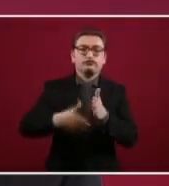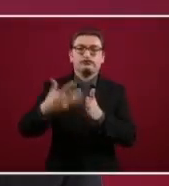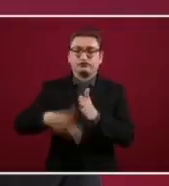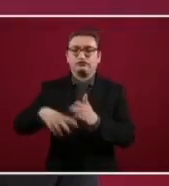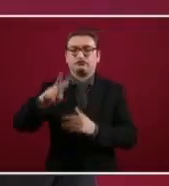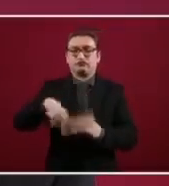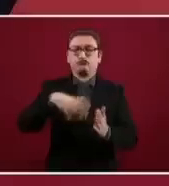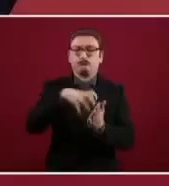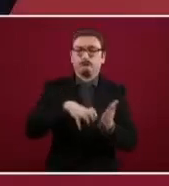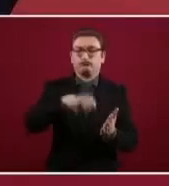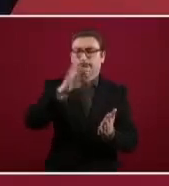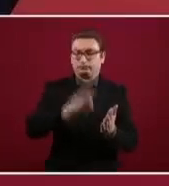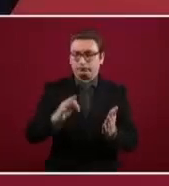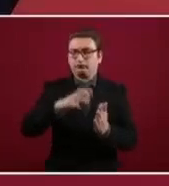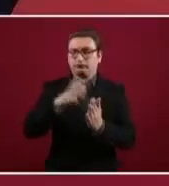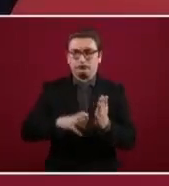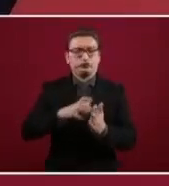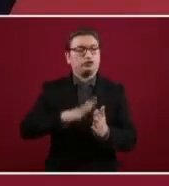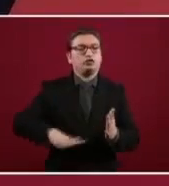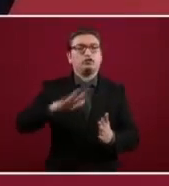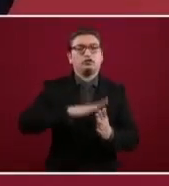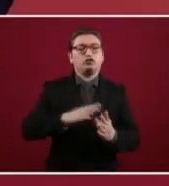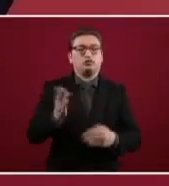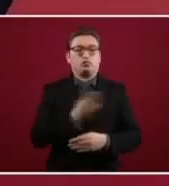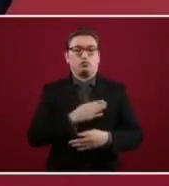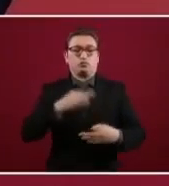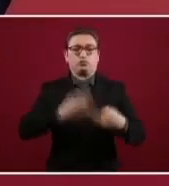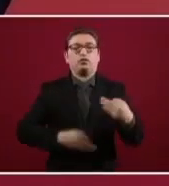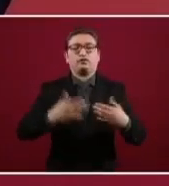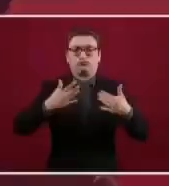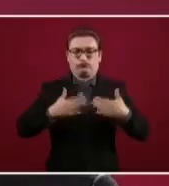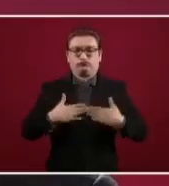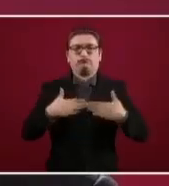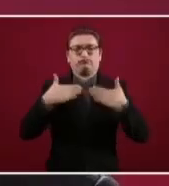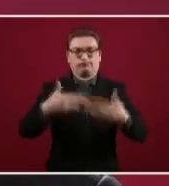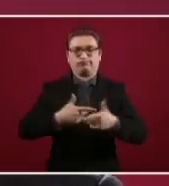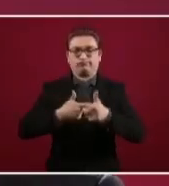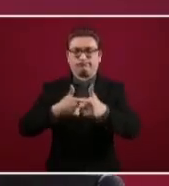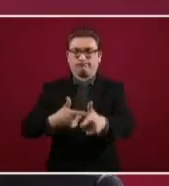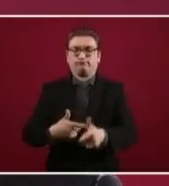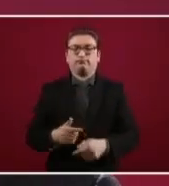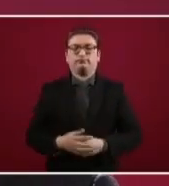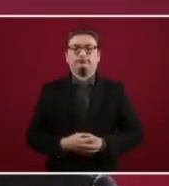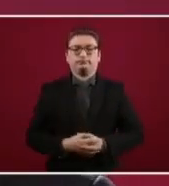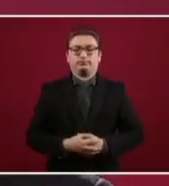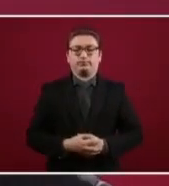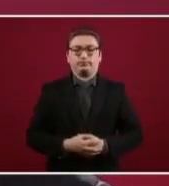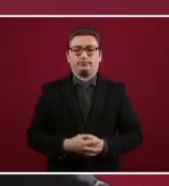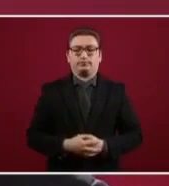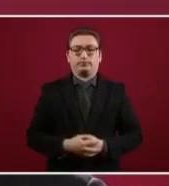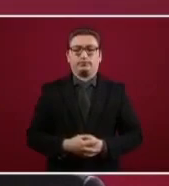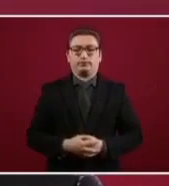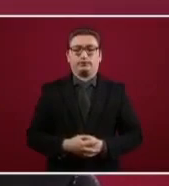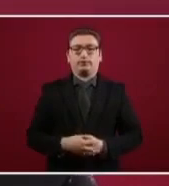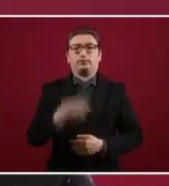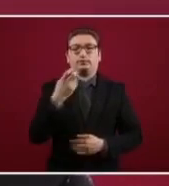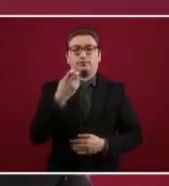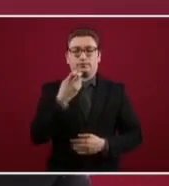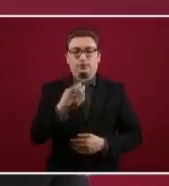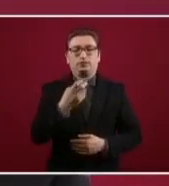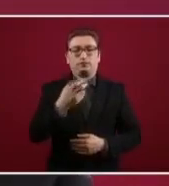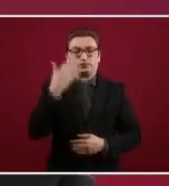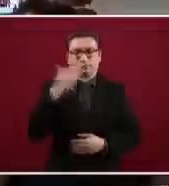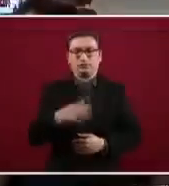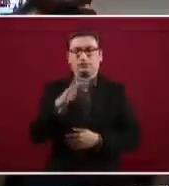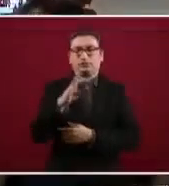permanentemente la credibilidad en estar en el buen fin para esto también contamos con el gran apoyo de